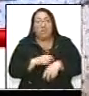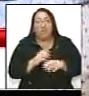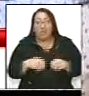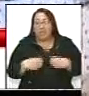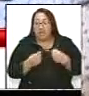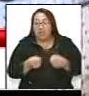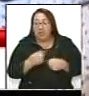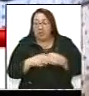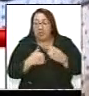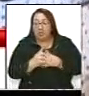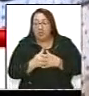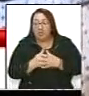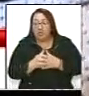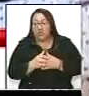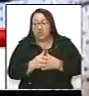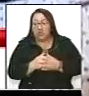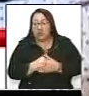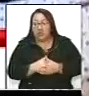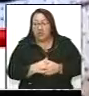o de prestar